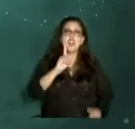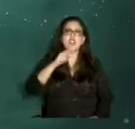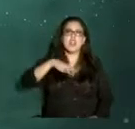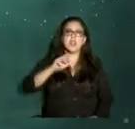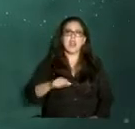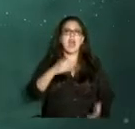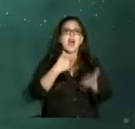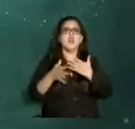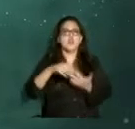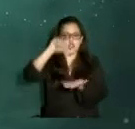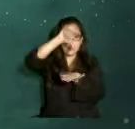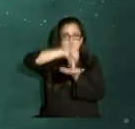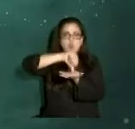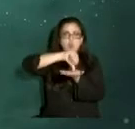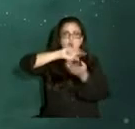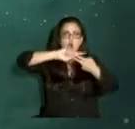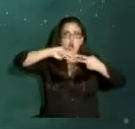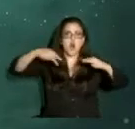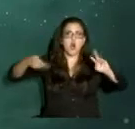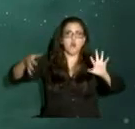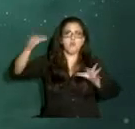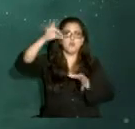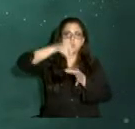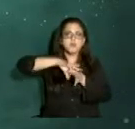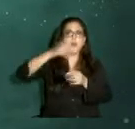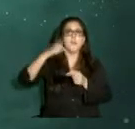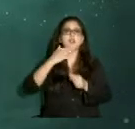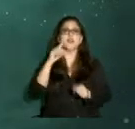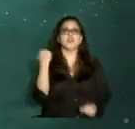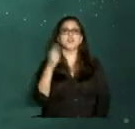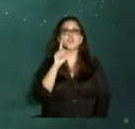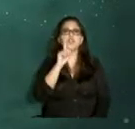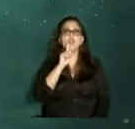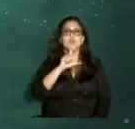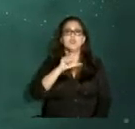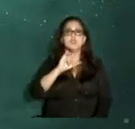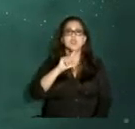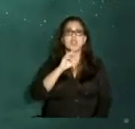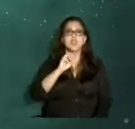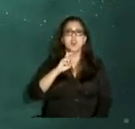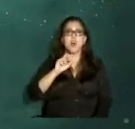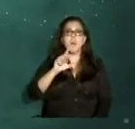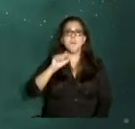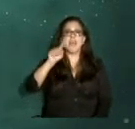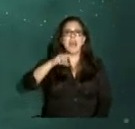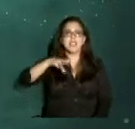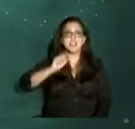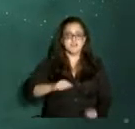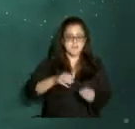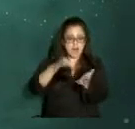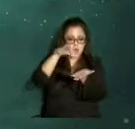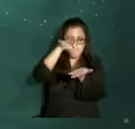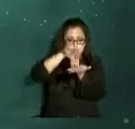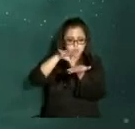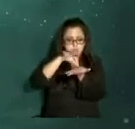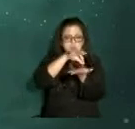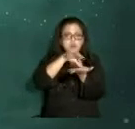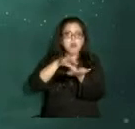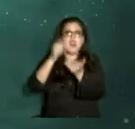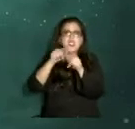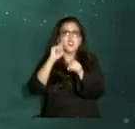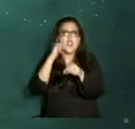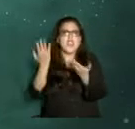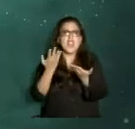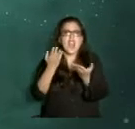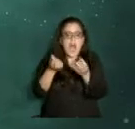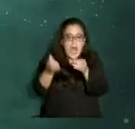núcleo, pero en nuestras células tenemos citoplasma y en el citoplasma hay una serie de estructuras. Unas de ellas son las mitocondrias y